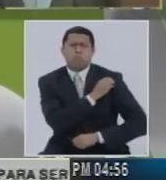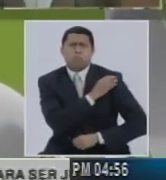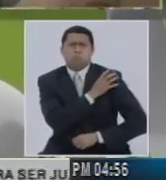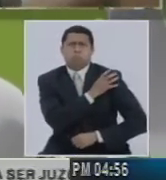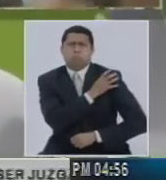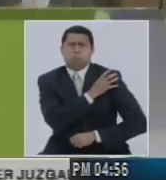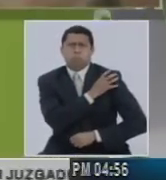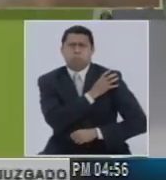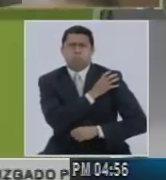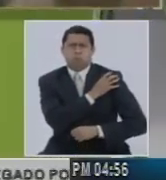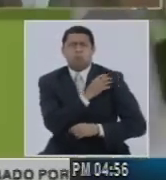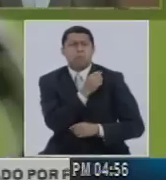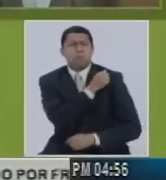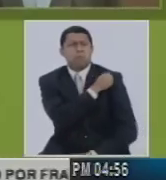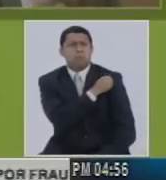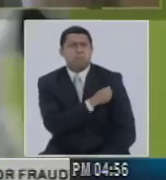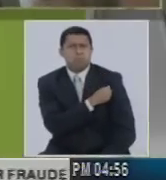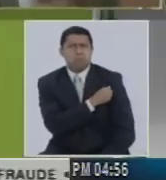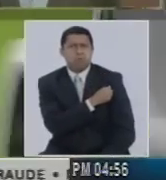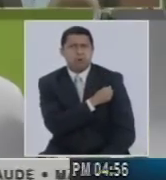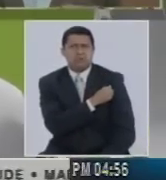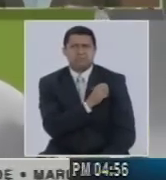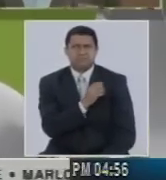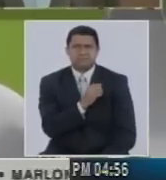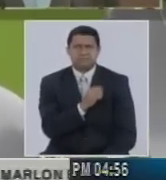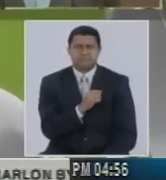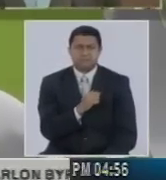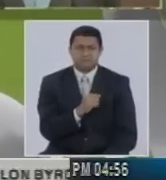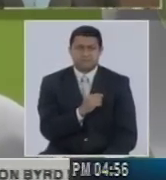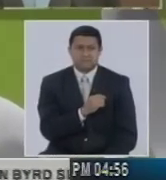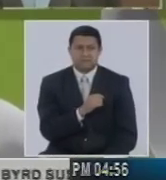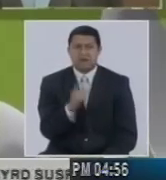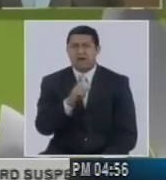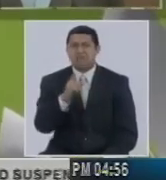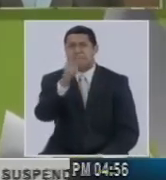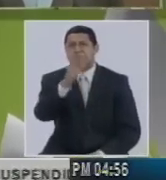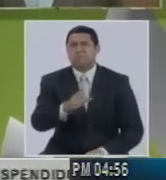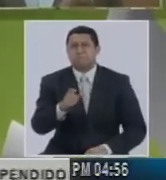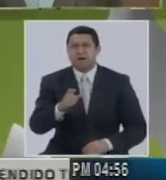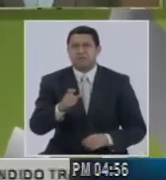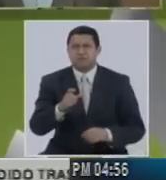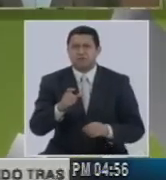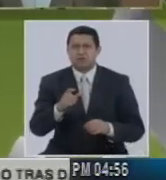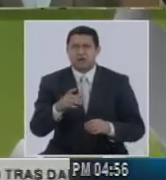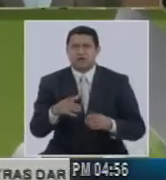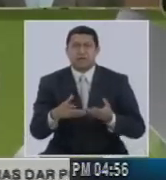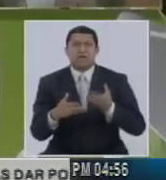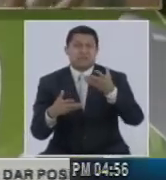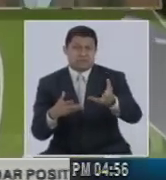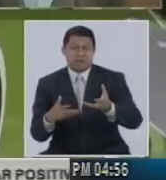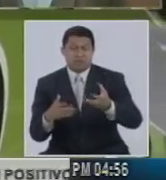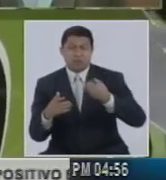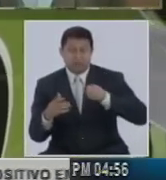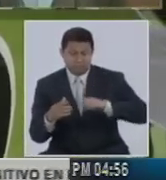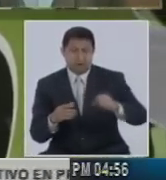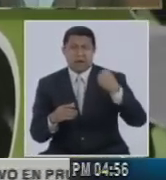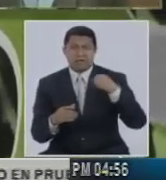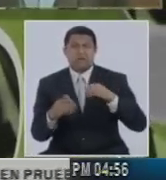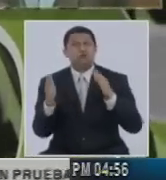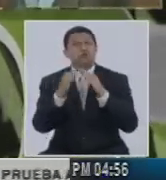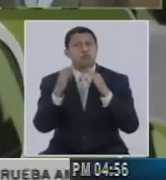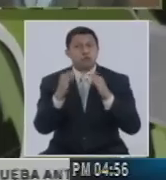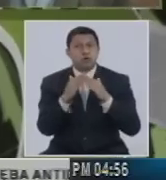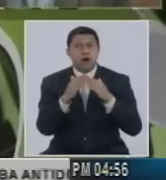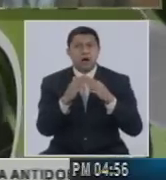y estamos haciendo un procedimiento para lo que se llama pinzamiento, ese paciente le entregamos una máquina en su apartamento